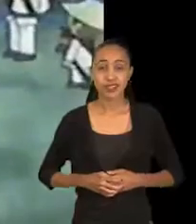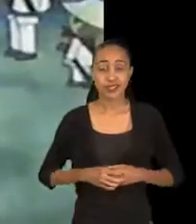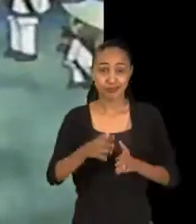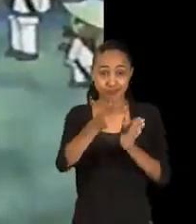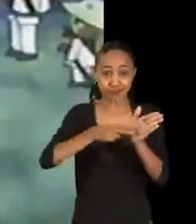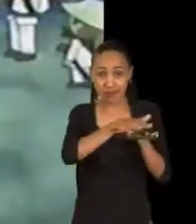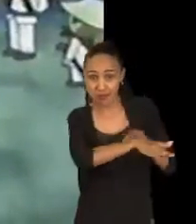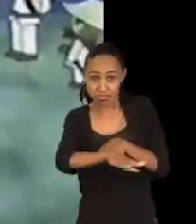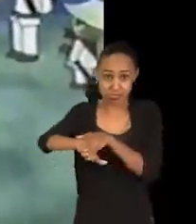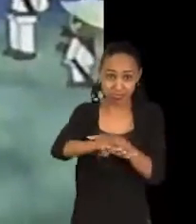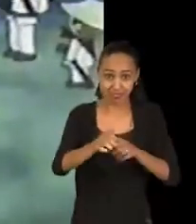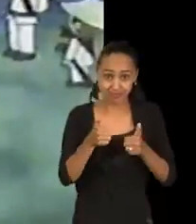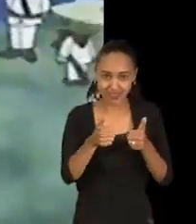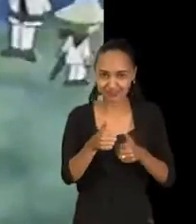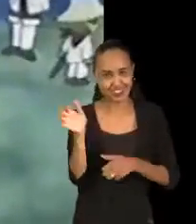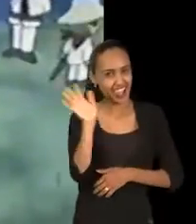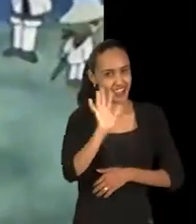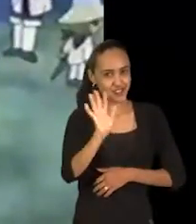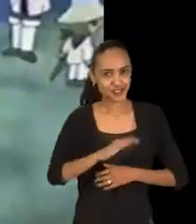descarrilamiento. Adiós.